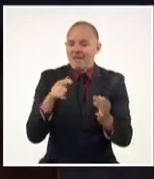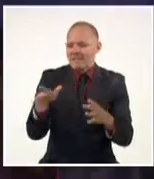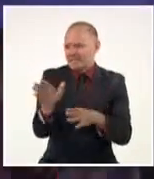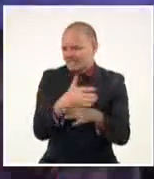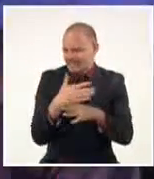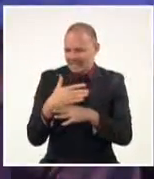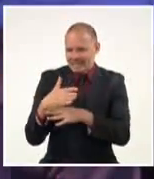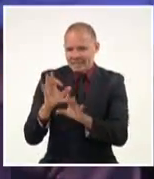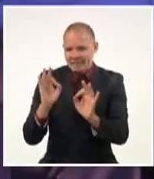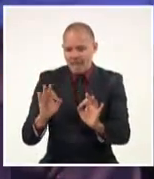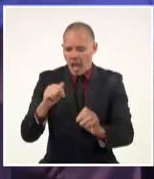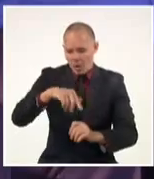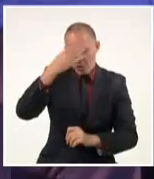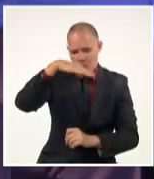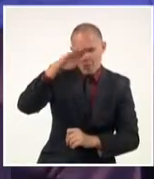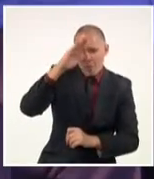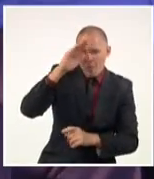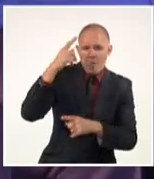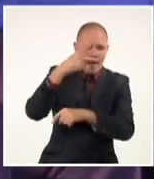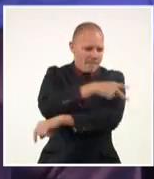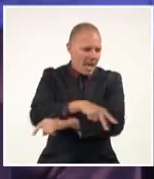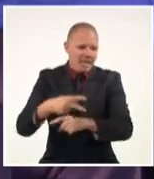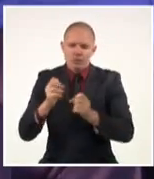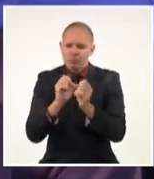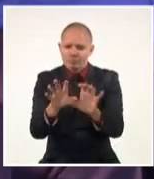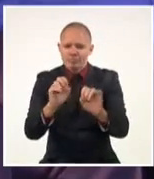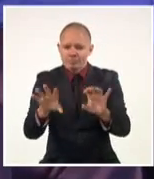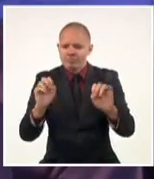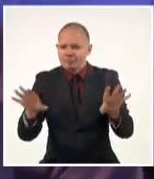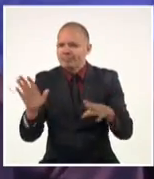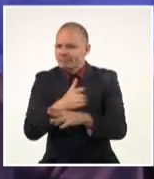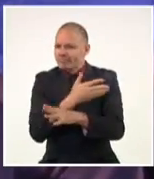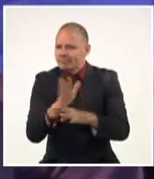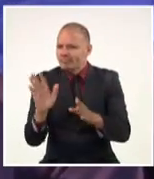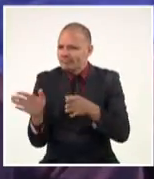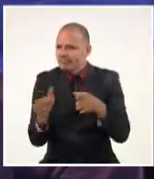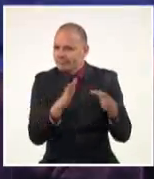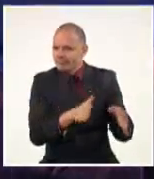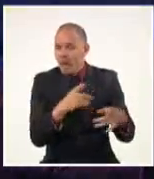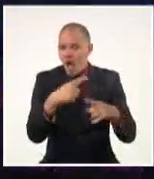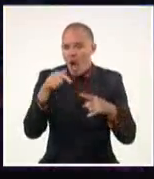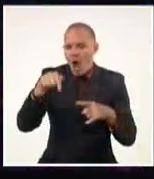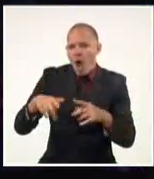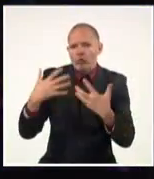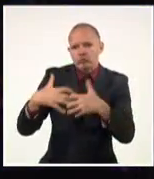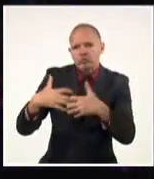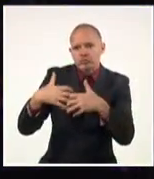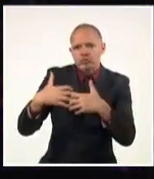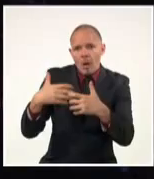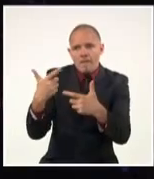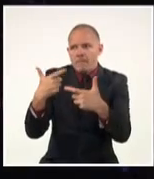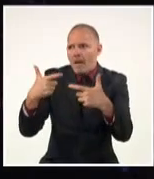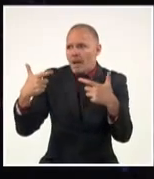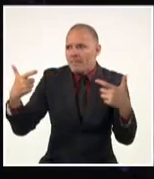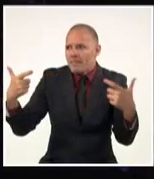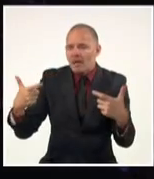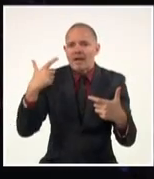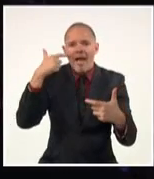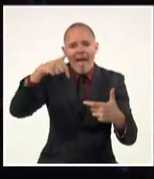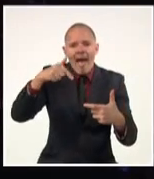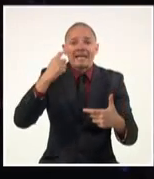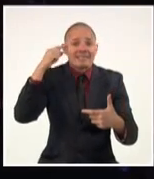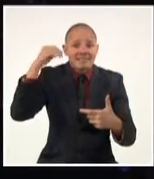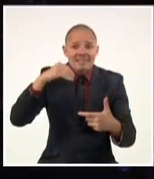universal. Se ha desarrollado el proceso de industrialización, se incrementó la generación de electricidad, se